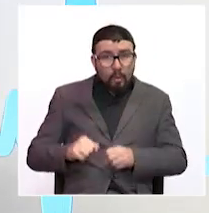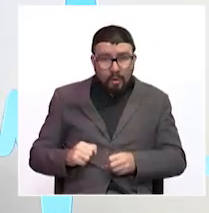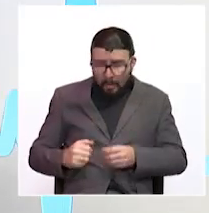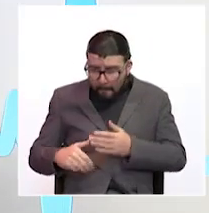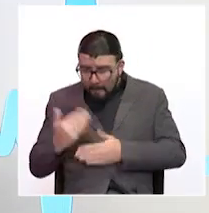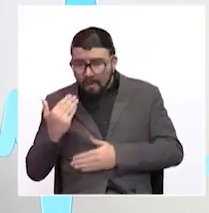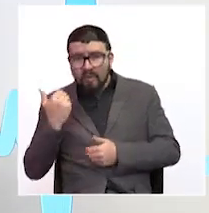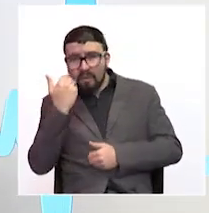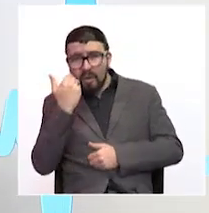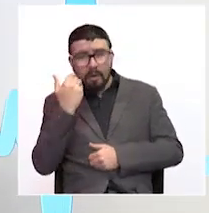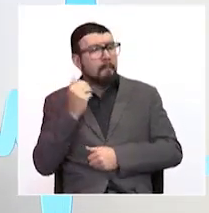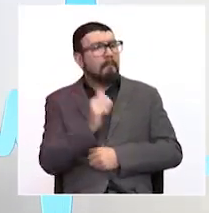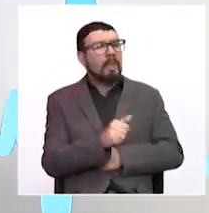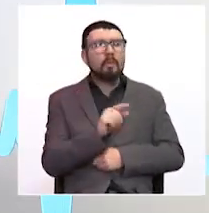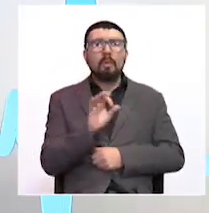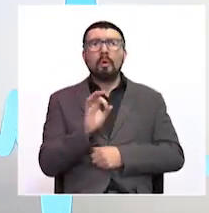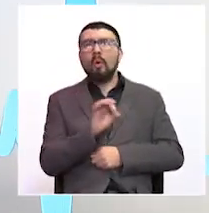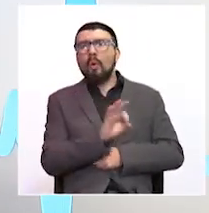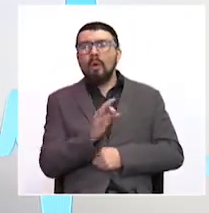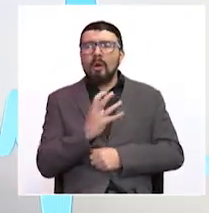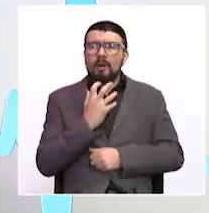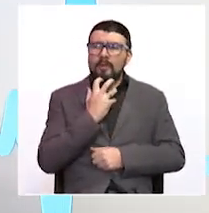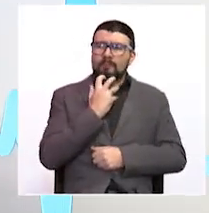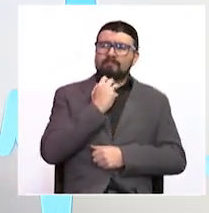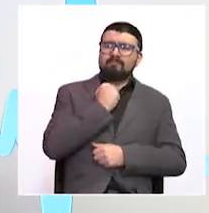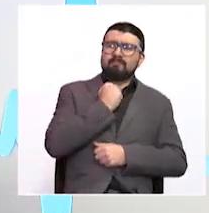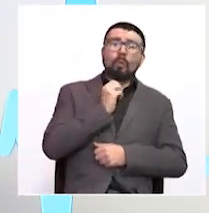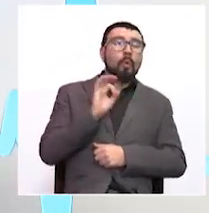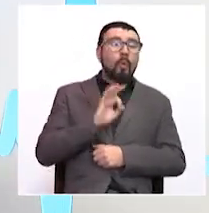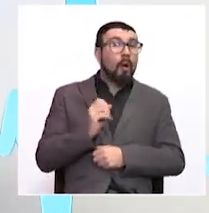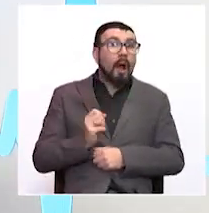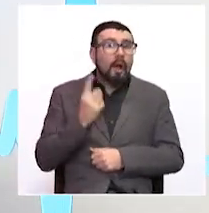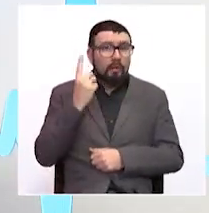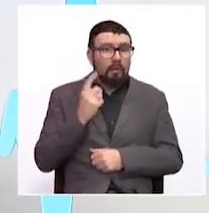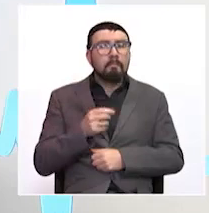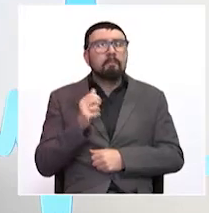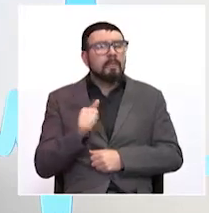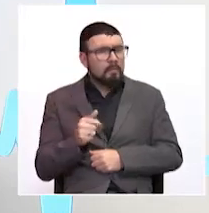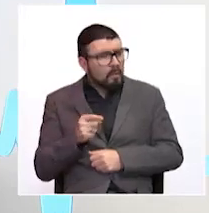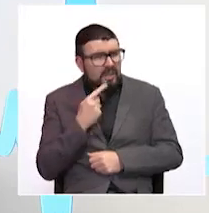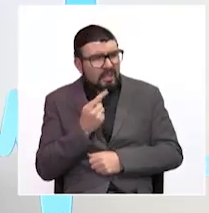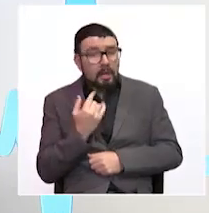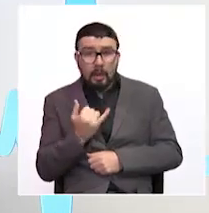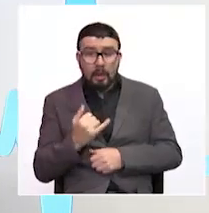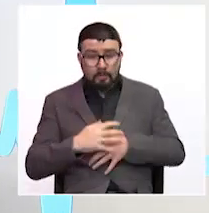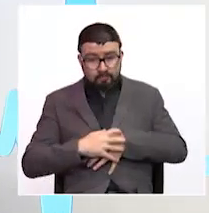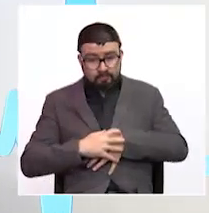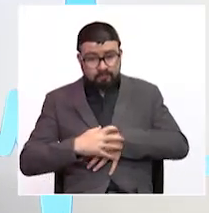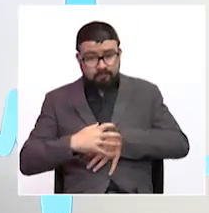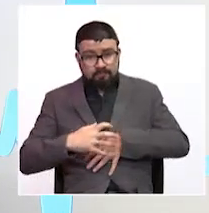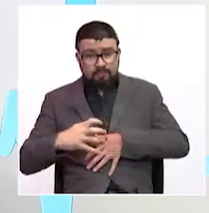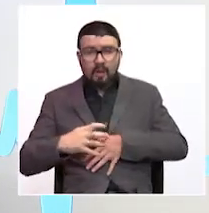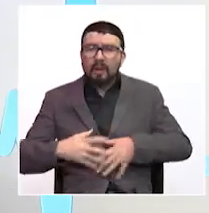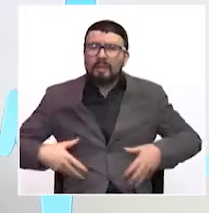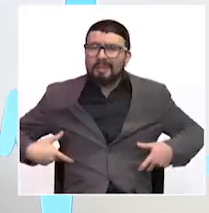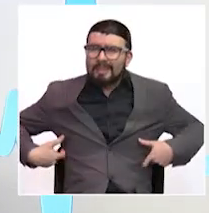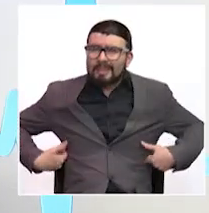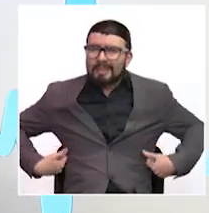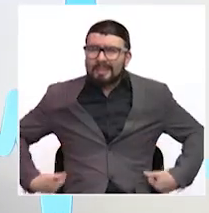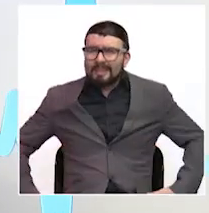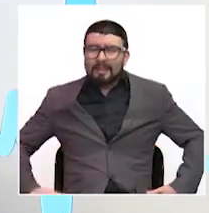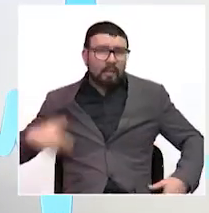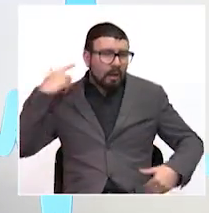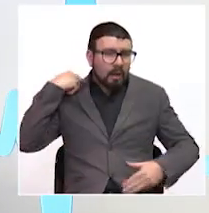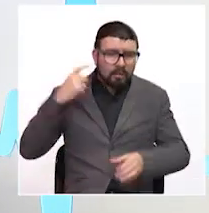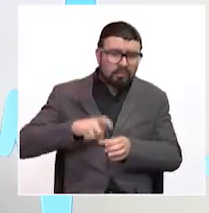decir ella o cayó o hizo algo ante toda la situación y la pregunta de si eso le apoyará tumores y problemas lumbares y demás